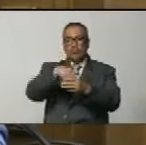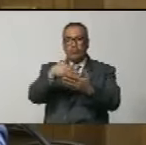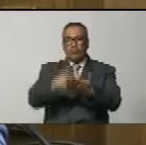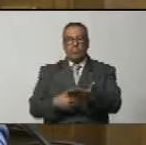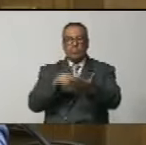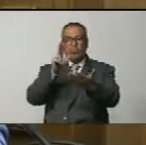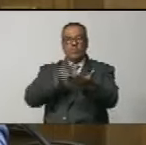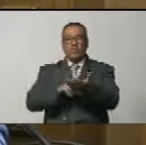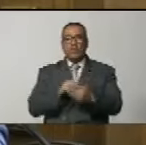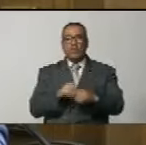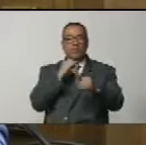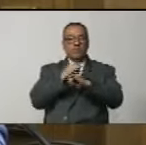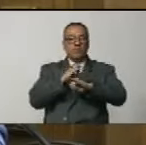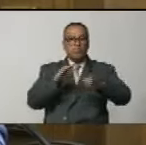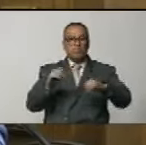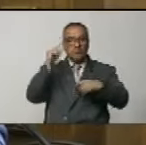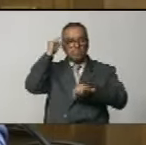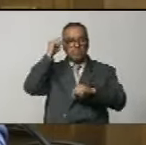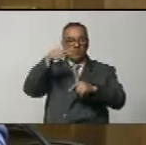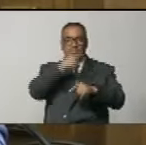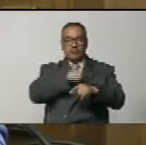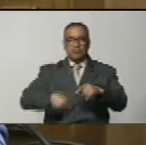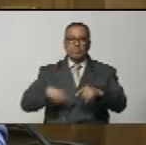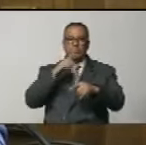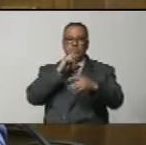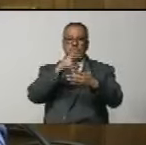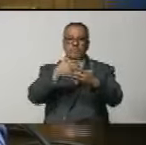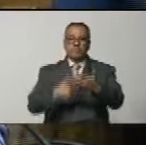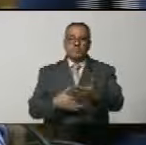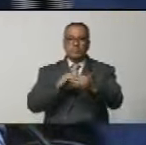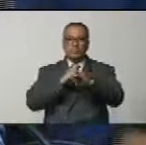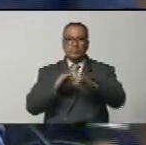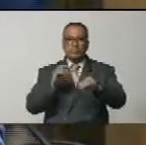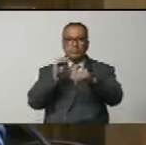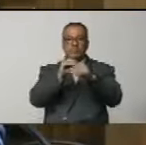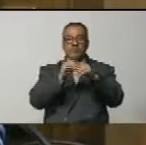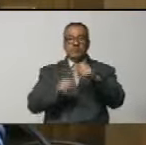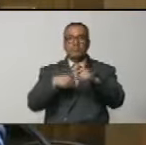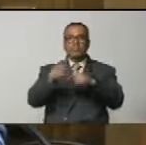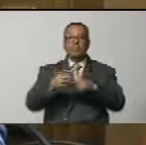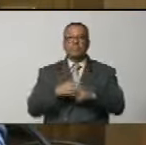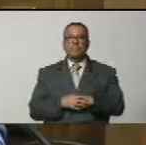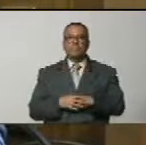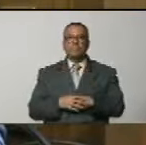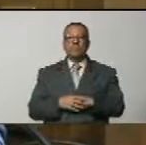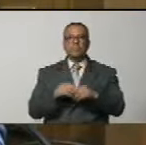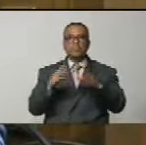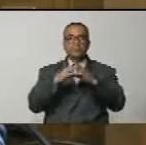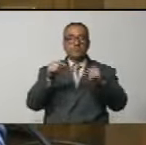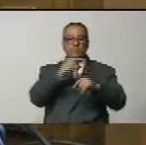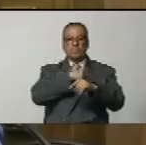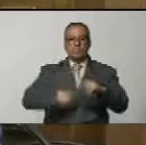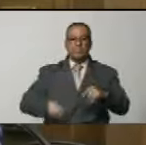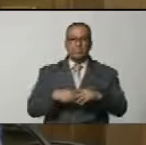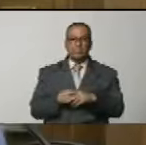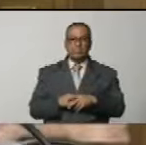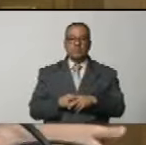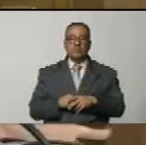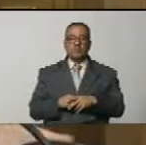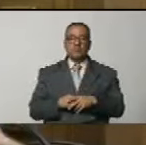resultó aprobado. Agotada la agenda del día, el presidente levantó la sesión ordinaria y convocó para la próxima sesión. Es todo, ciudadano presidente.